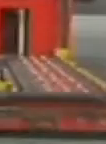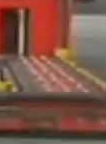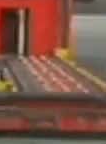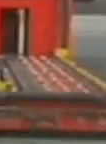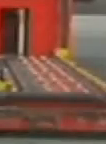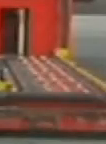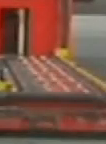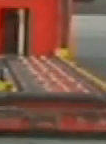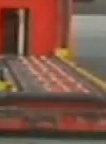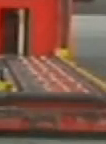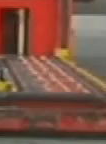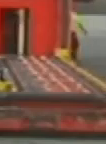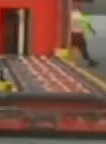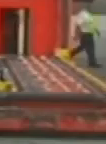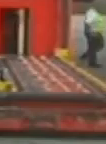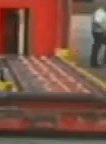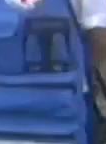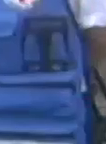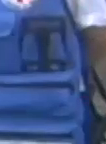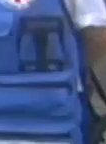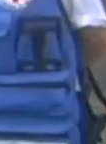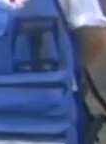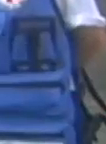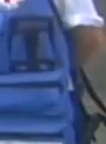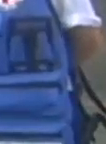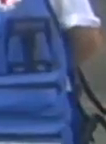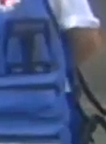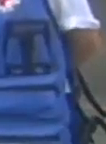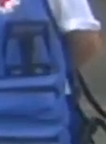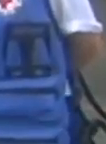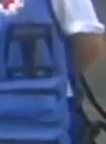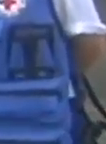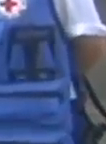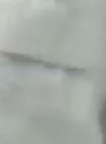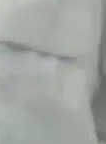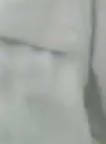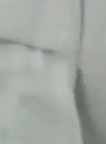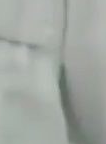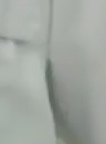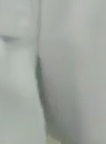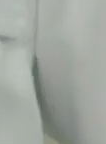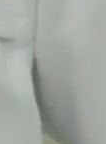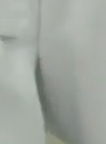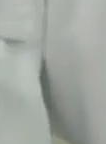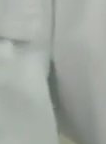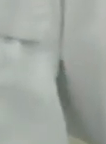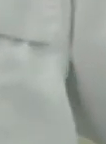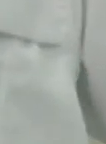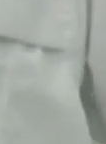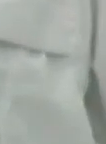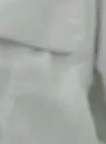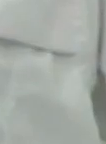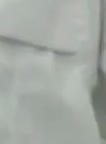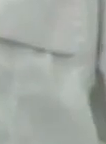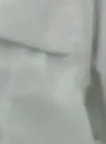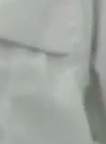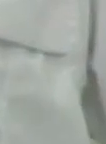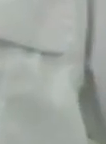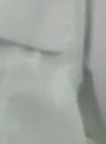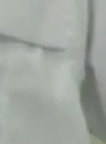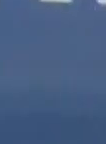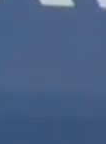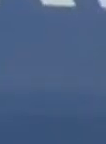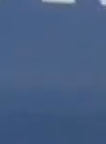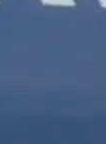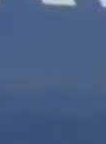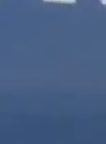Luna Roja. Esto, como fue acordado con el presidente de la República Bolivariana de Venezuela, Nicolás Maduro, pues hubo una mesa de trabajo con la